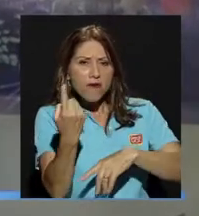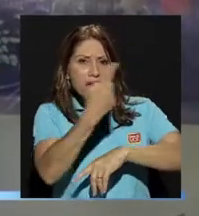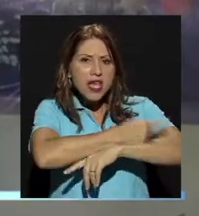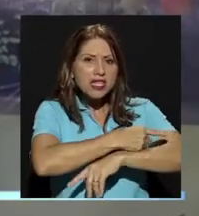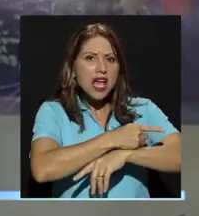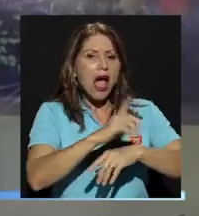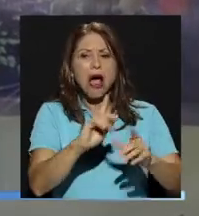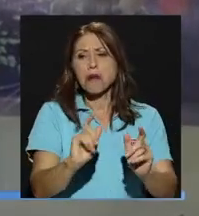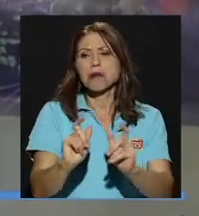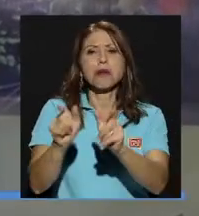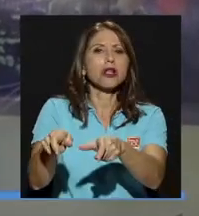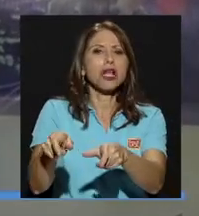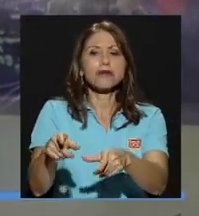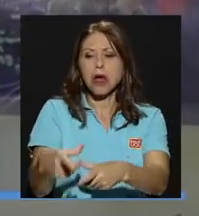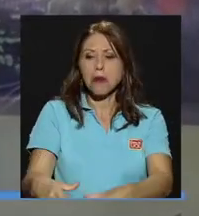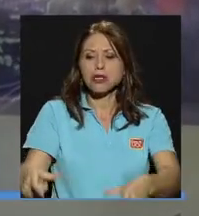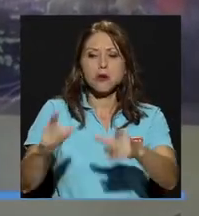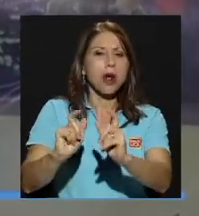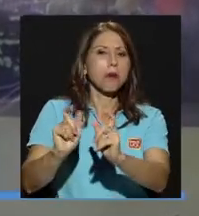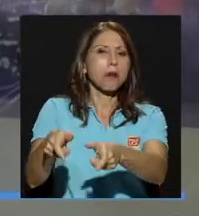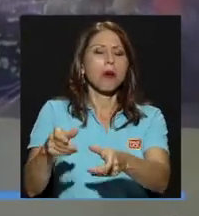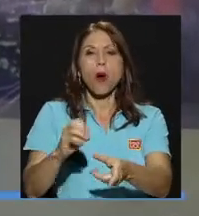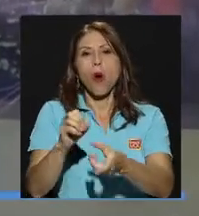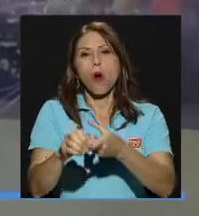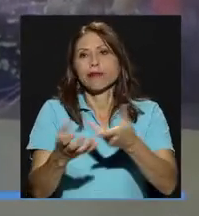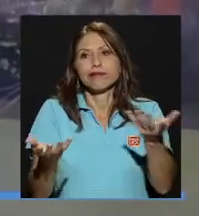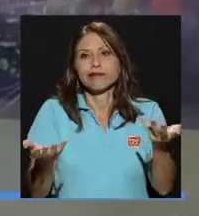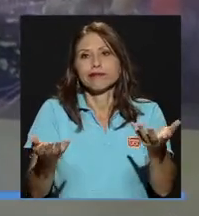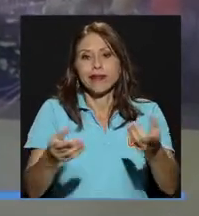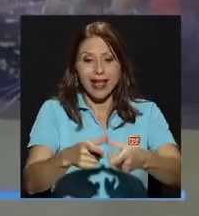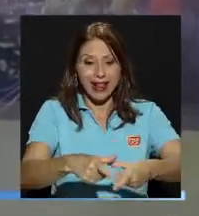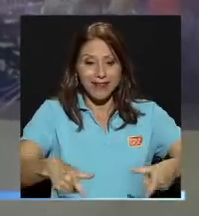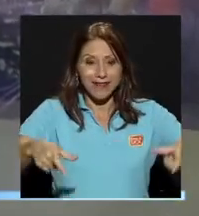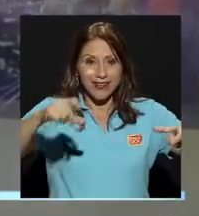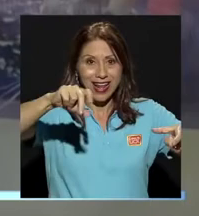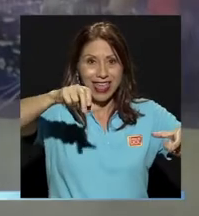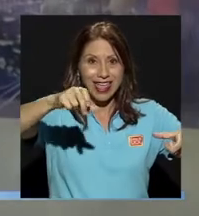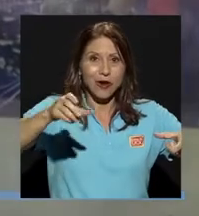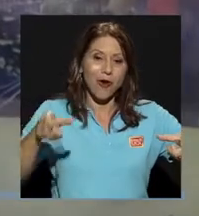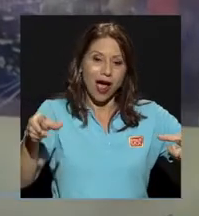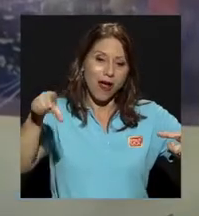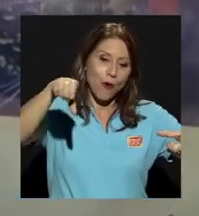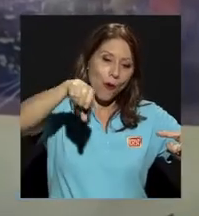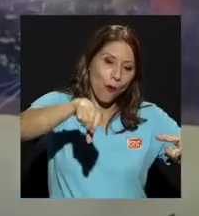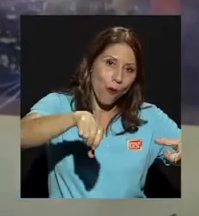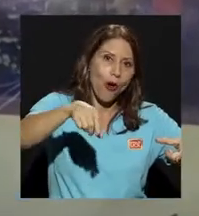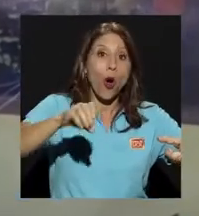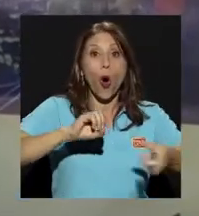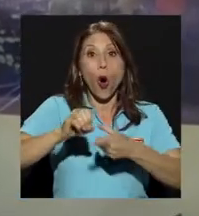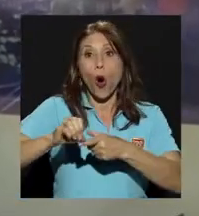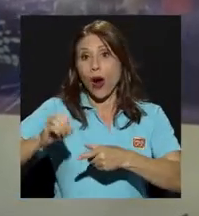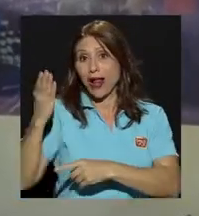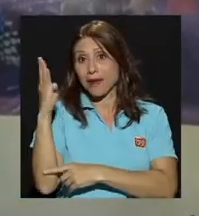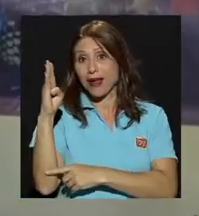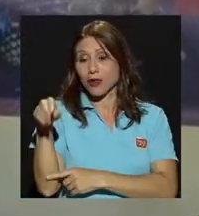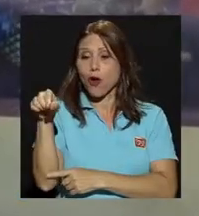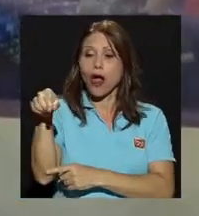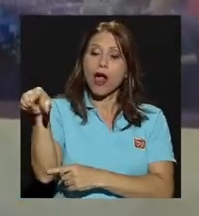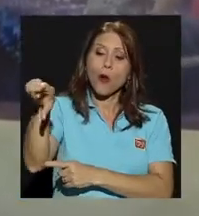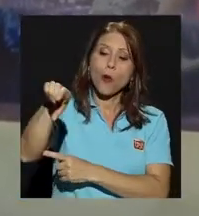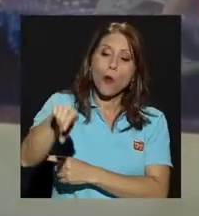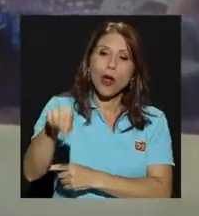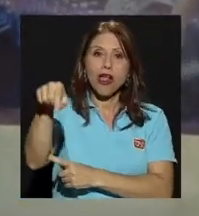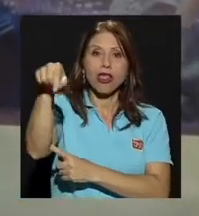vencidos convencionalmente hacia la basura o hacia el fregadero, e incluso del inodoro, el problema es de que